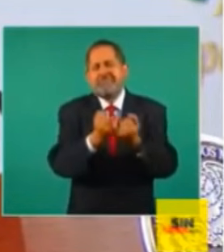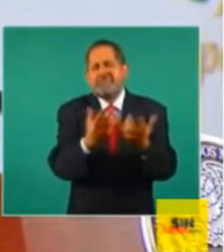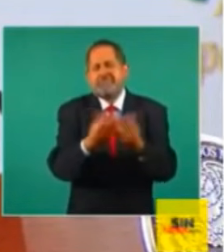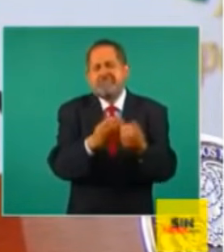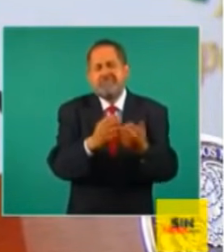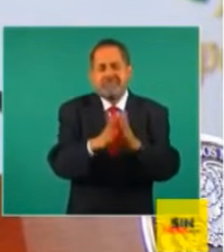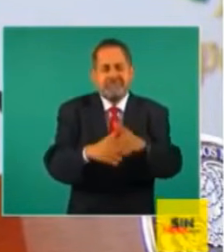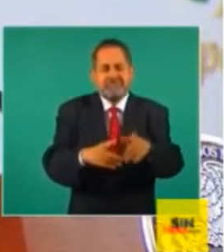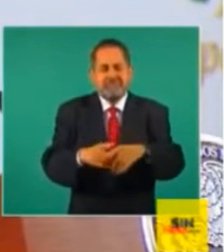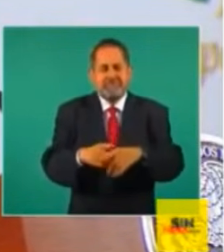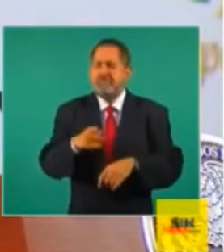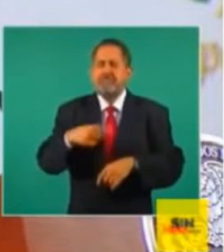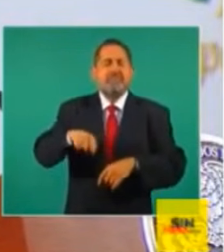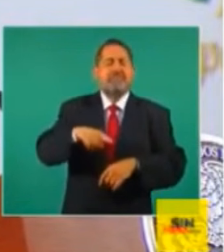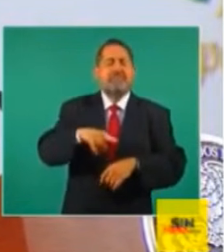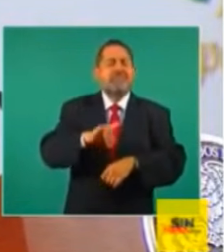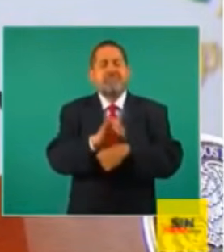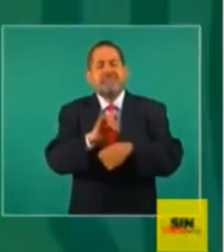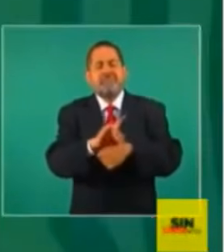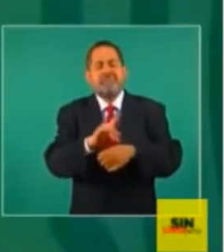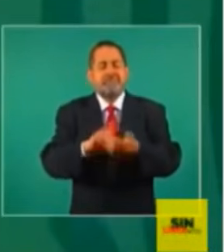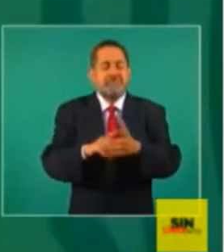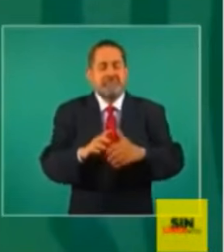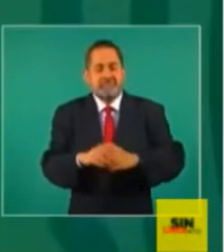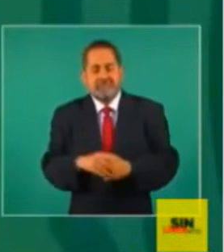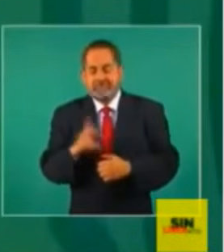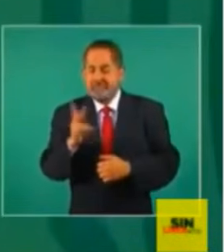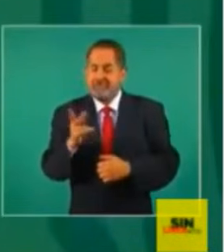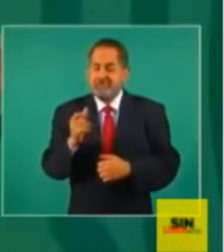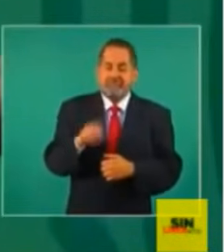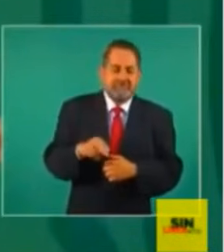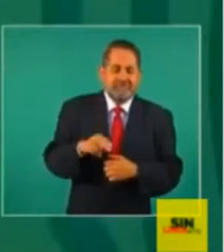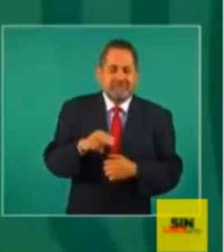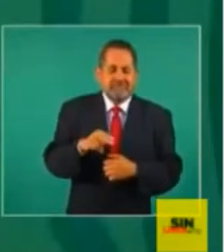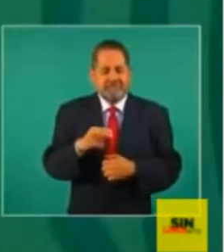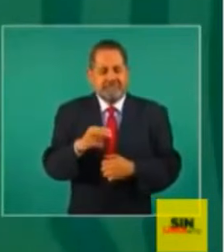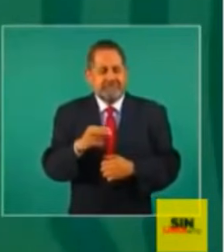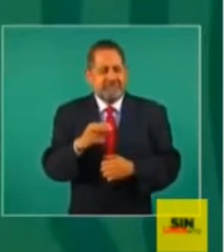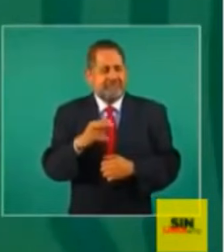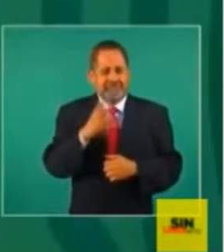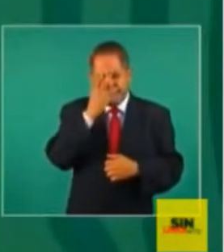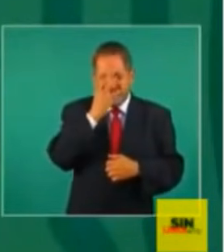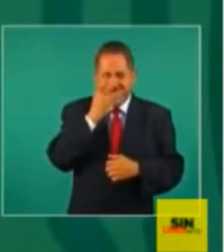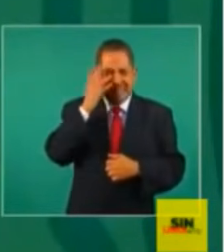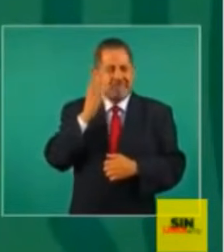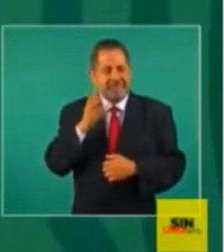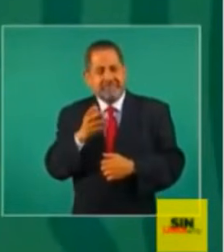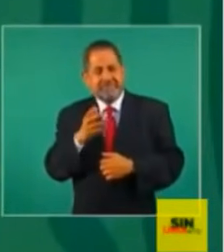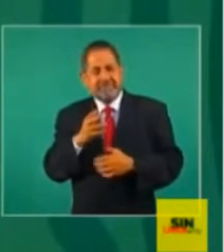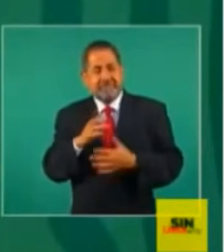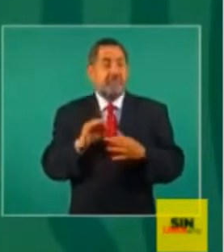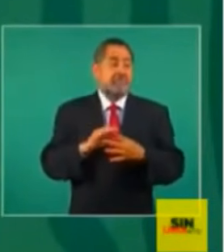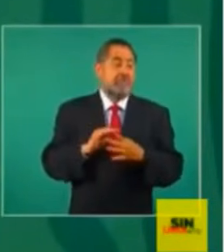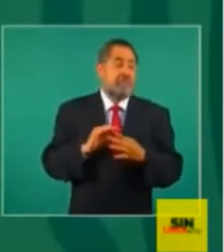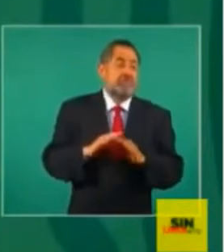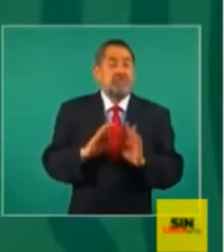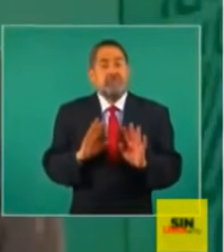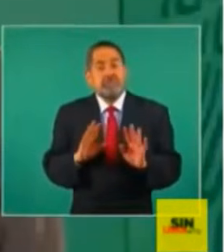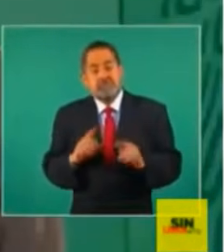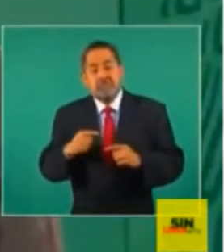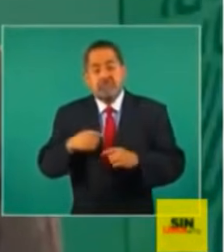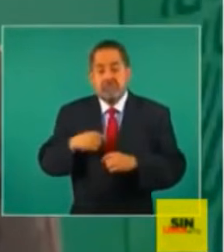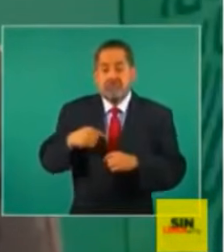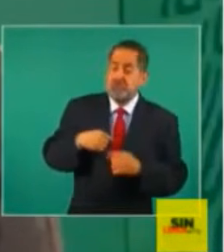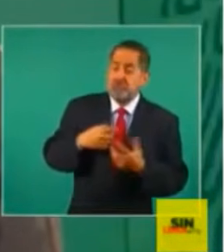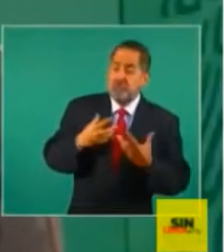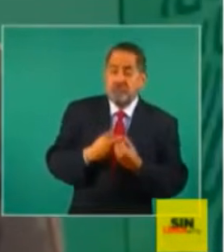simulaban entonces van otros donde quieran y dimos quede